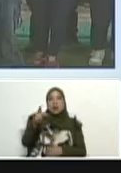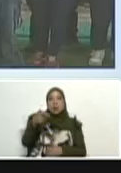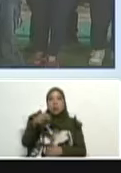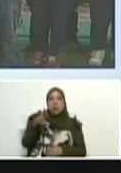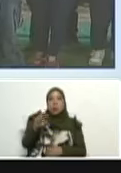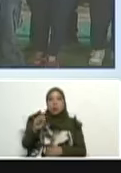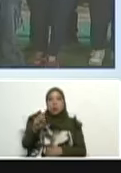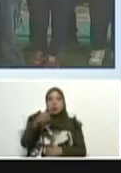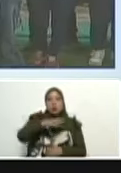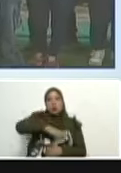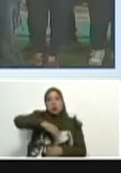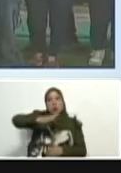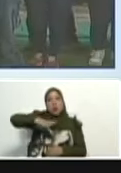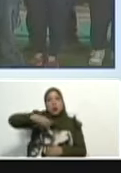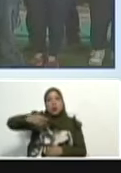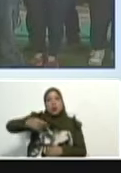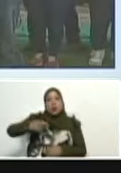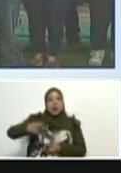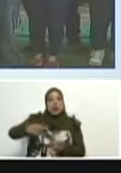sector Quebrada de la Niña,